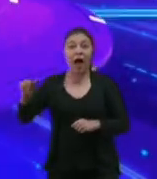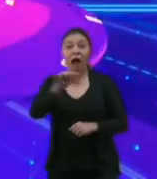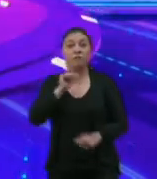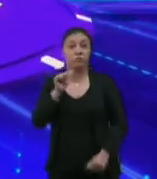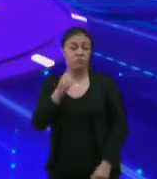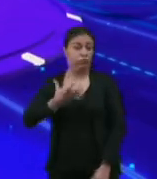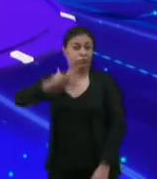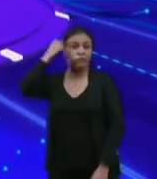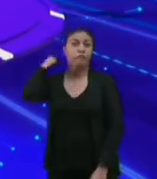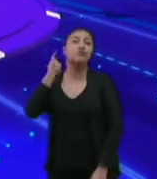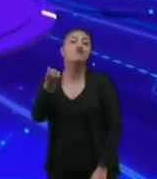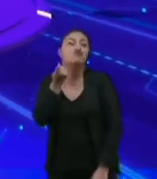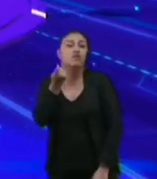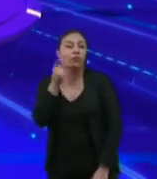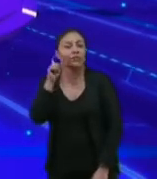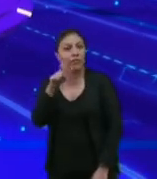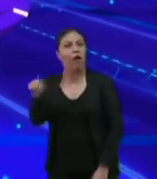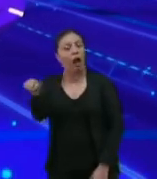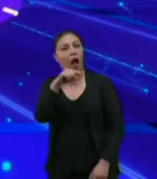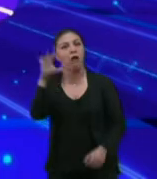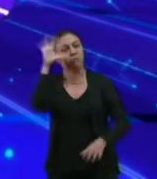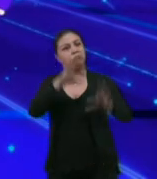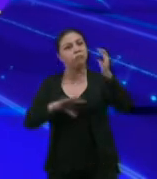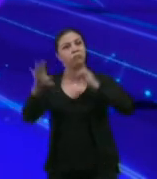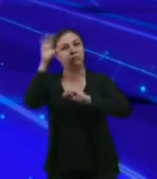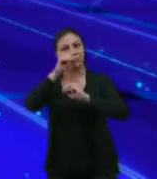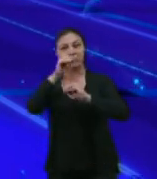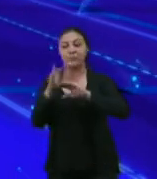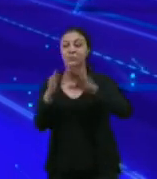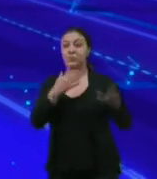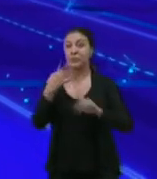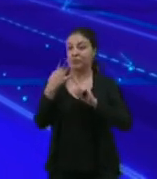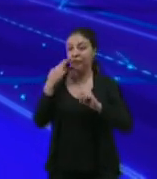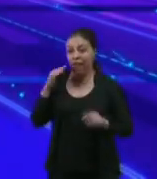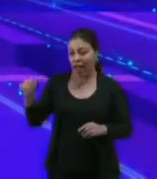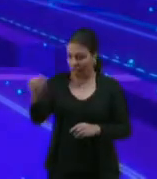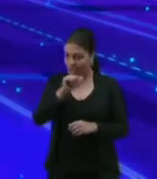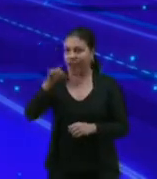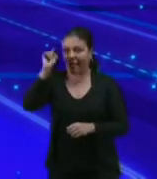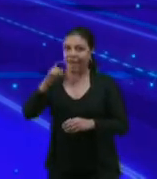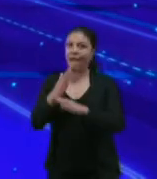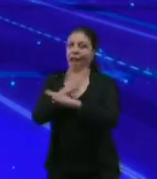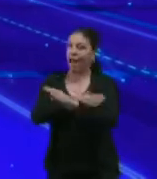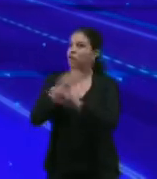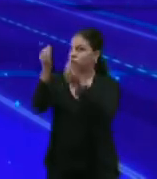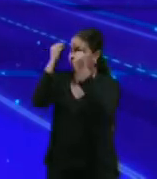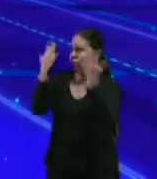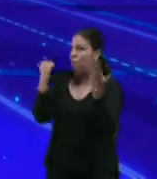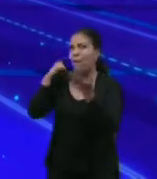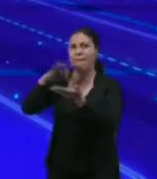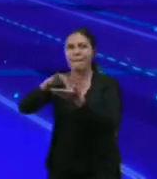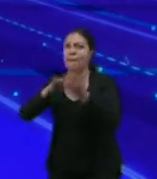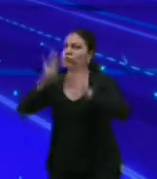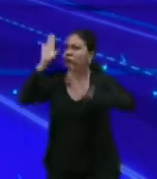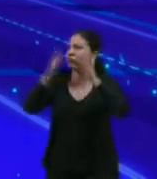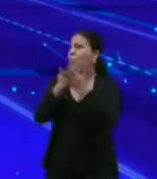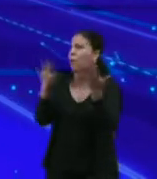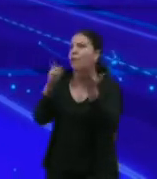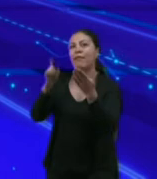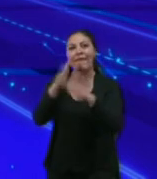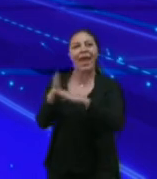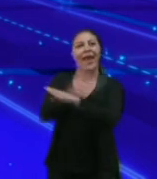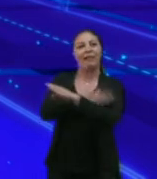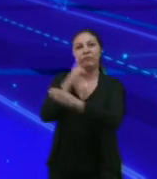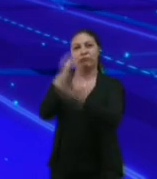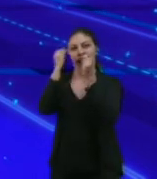aprendiendo cuarto la mujer también debe prepararse para participar en la industria quinto los